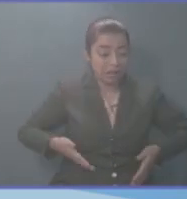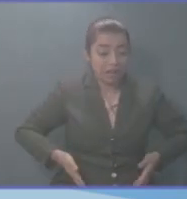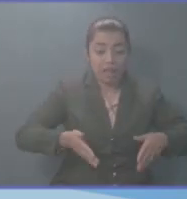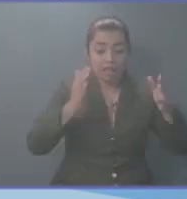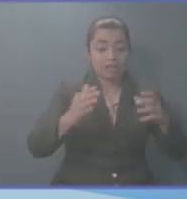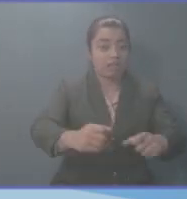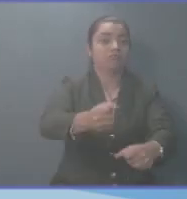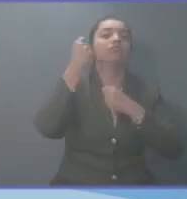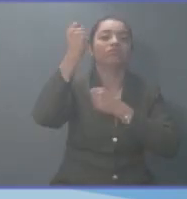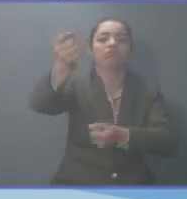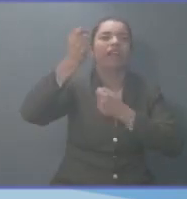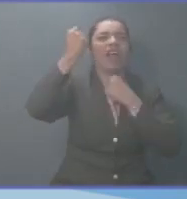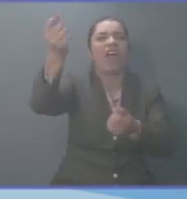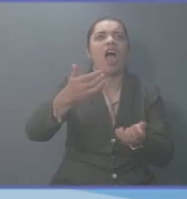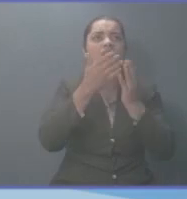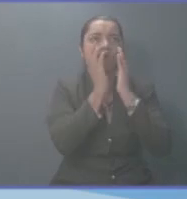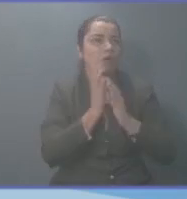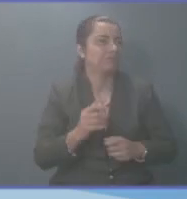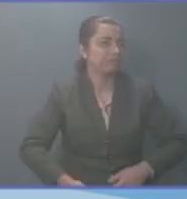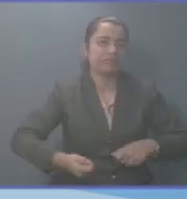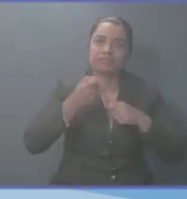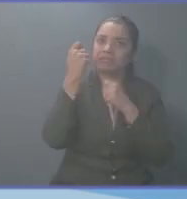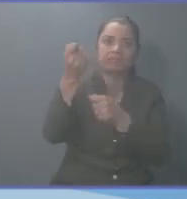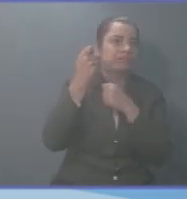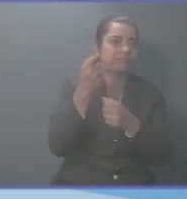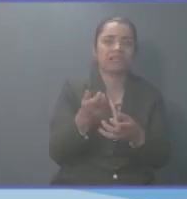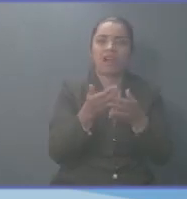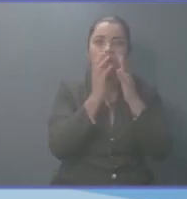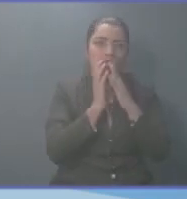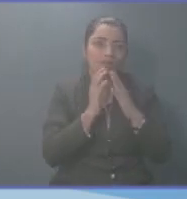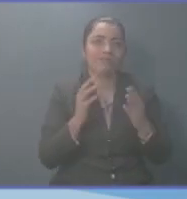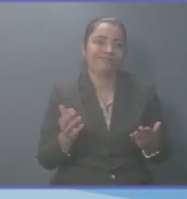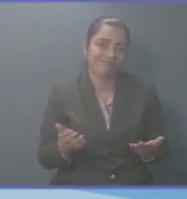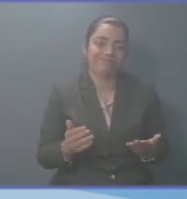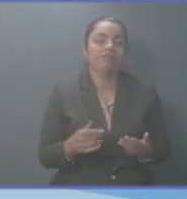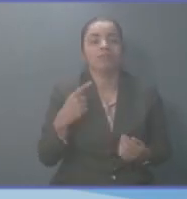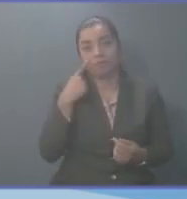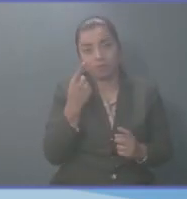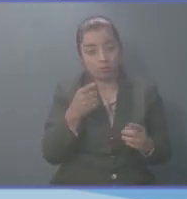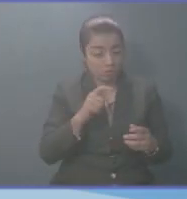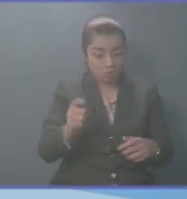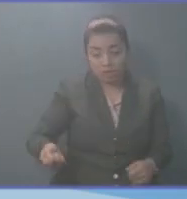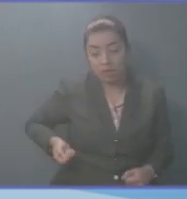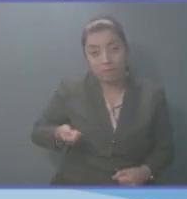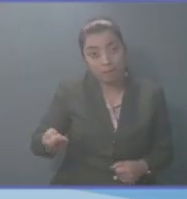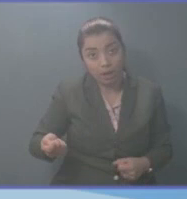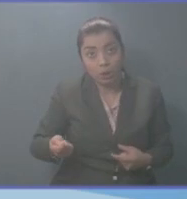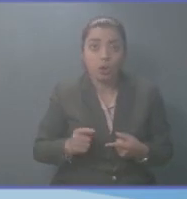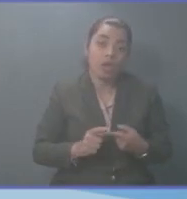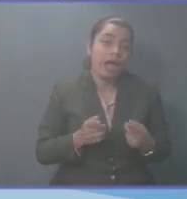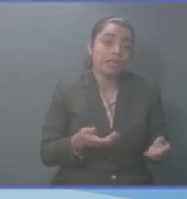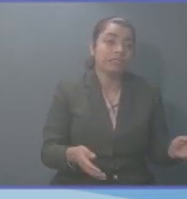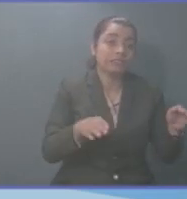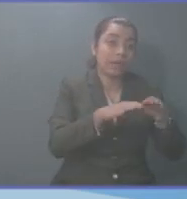cierres de calles, específicamente en la zona de Soyapango, San Martín, por la falta